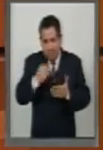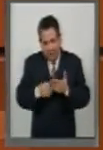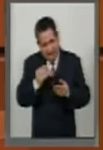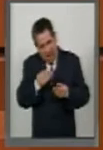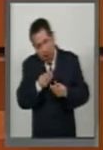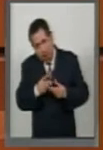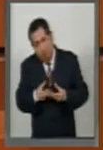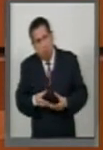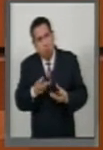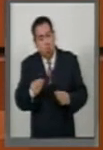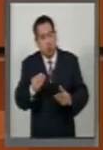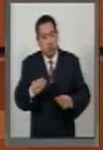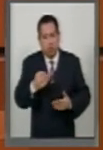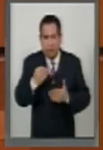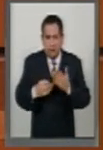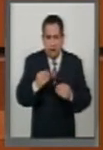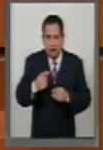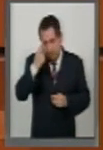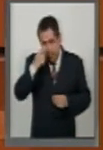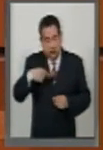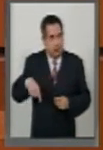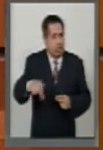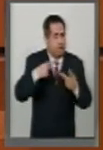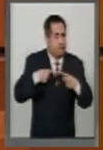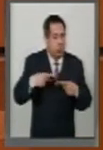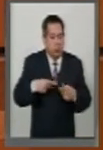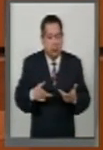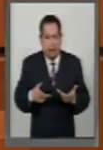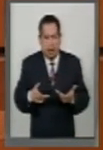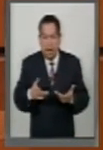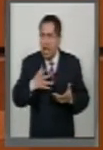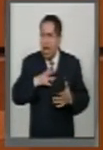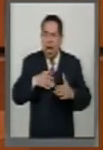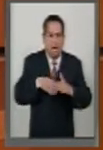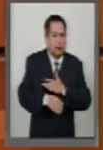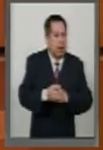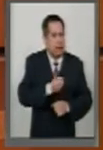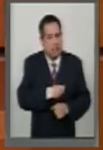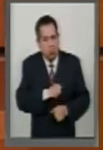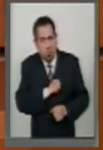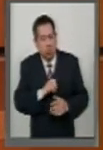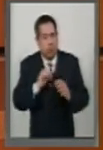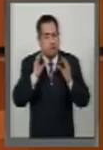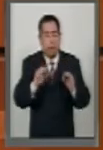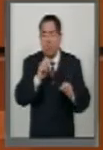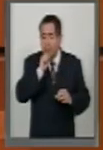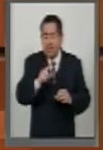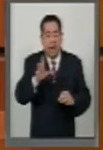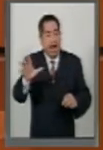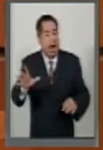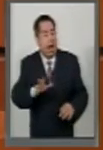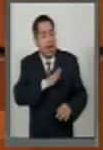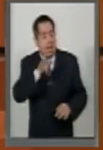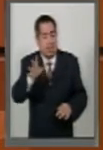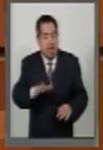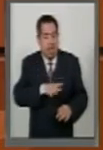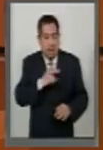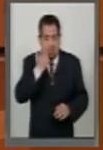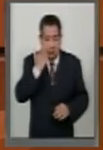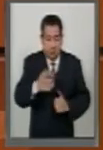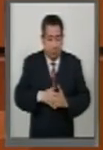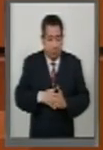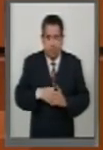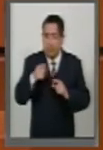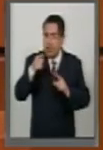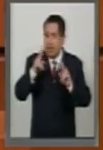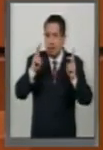muchísimo que hacer para que la gente tenga no solo acceso a la salud, pero también calidad. Es un tema